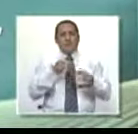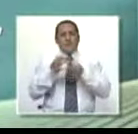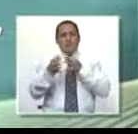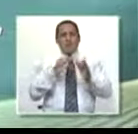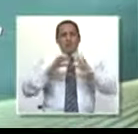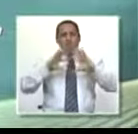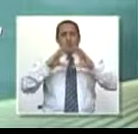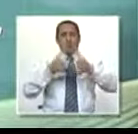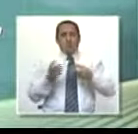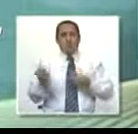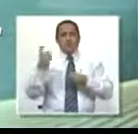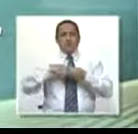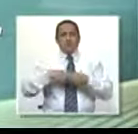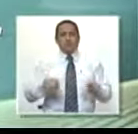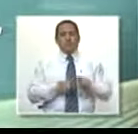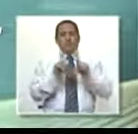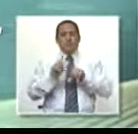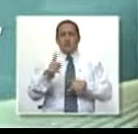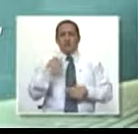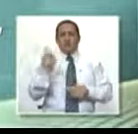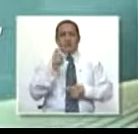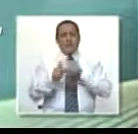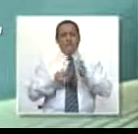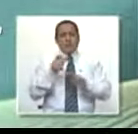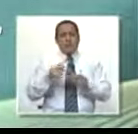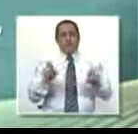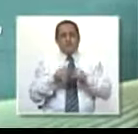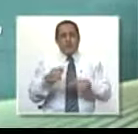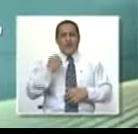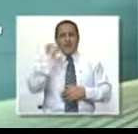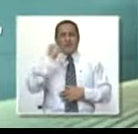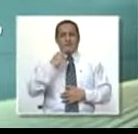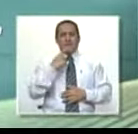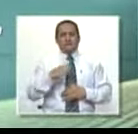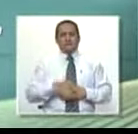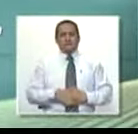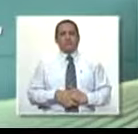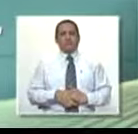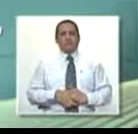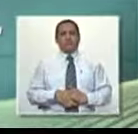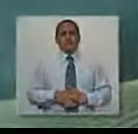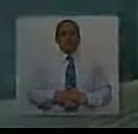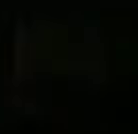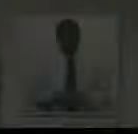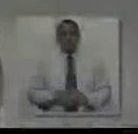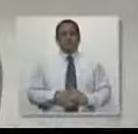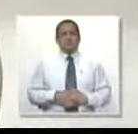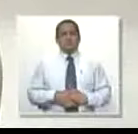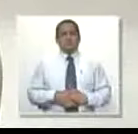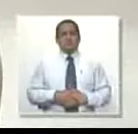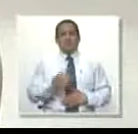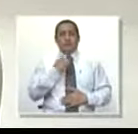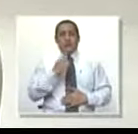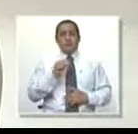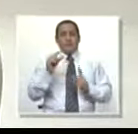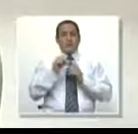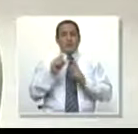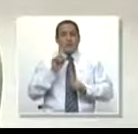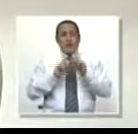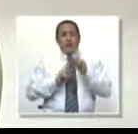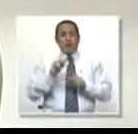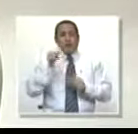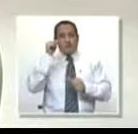hablamos de un mundo de inclusión donde todos los ciudadanos ejercen derechos eran las